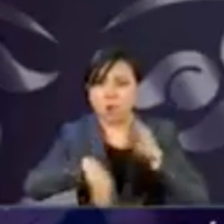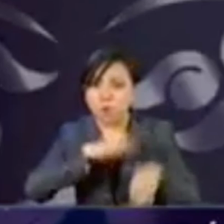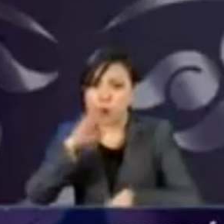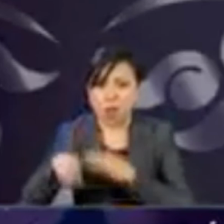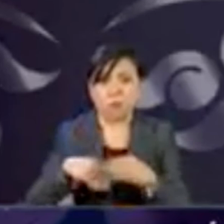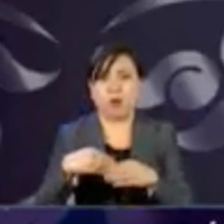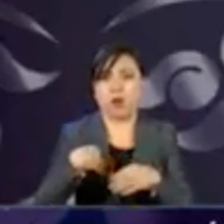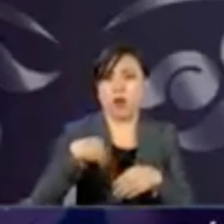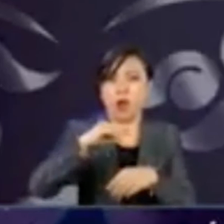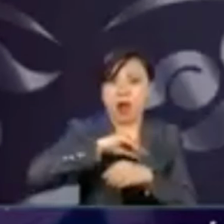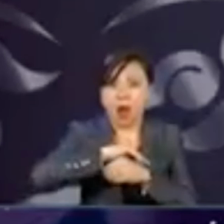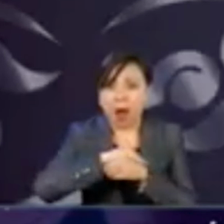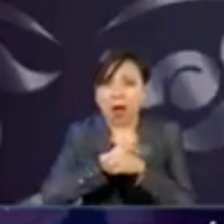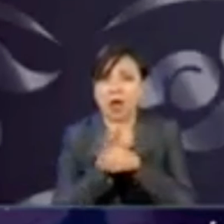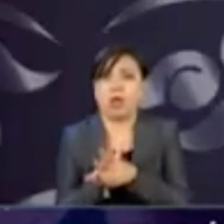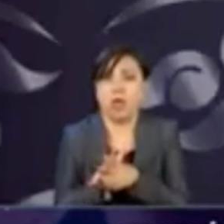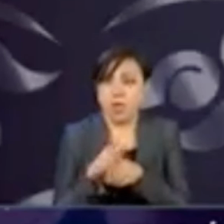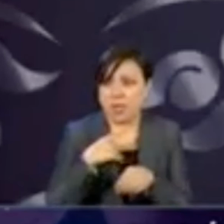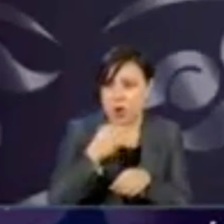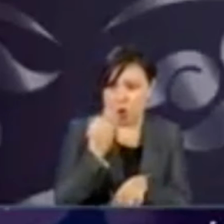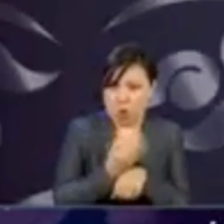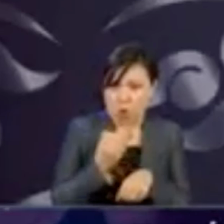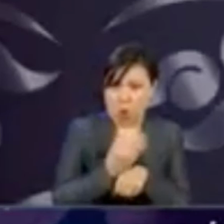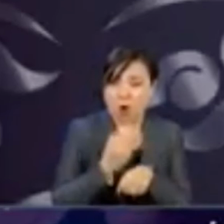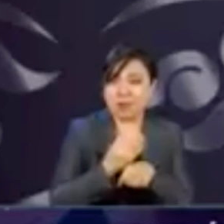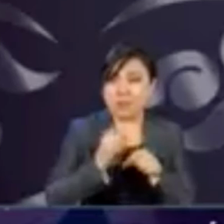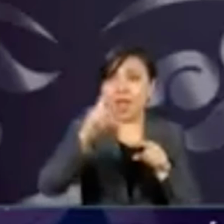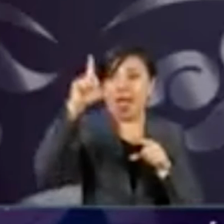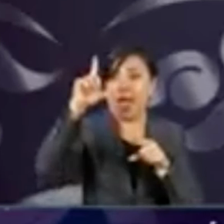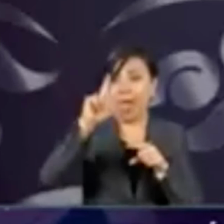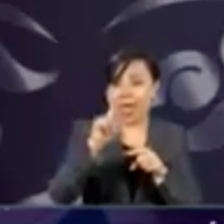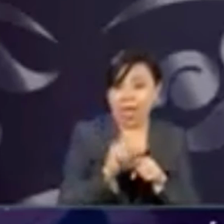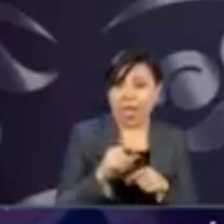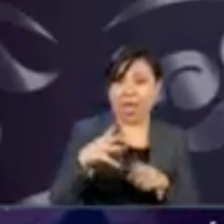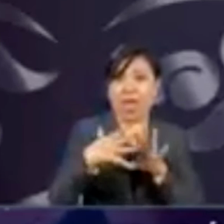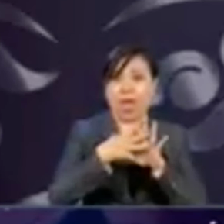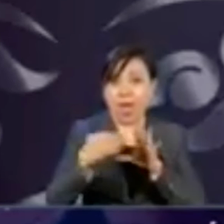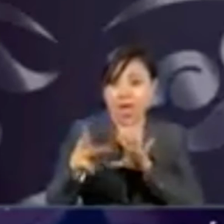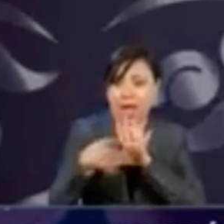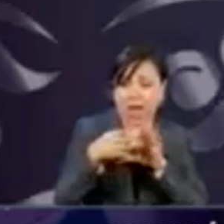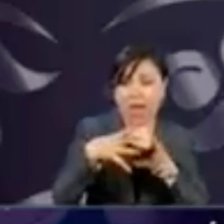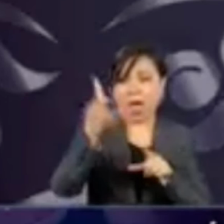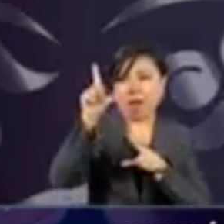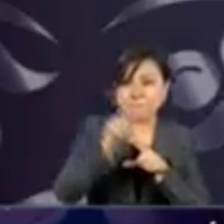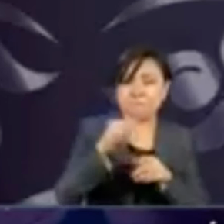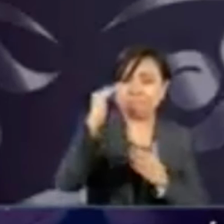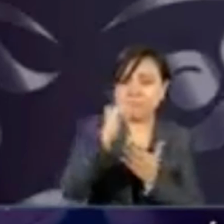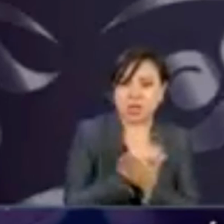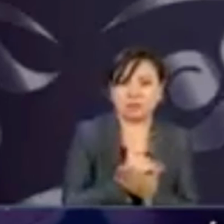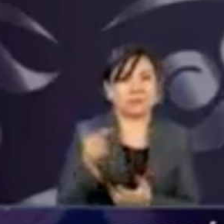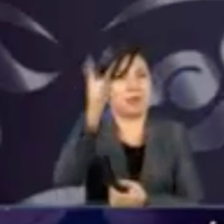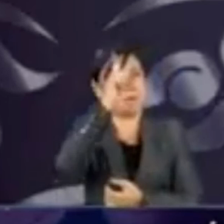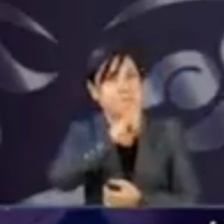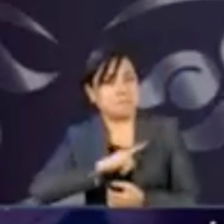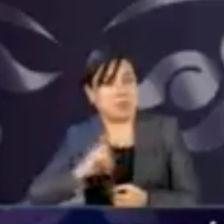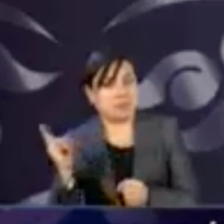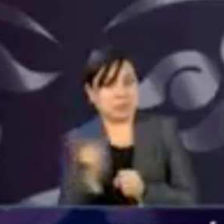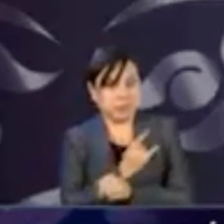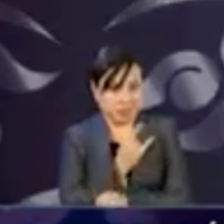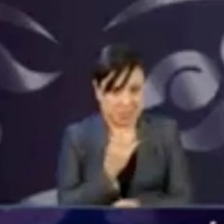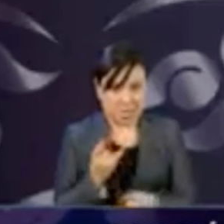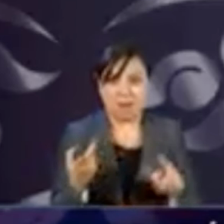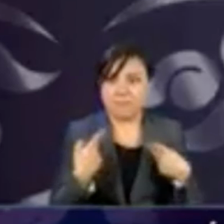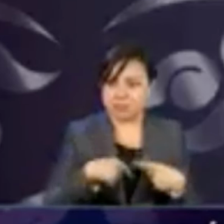que se está planeando una curva los hospitales están llenos la gente no tiene como sostener a sus familias y